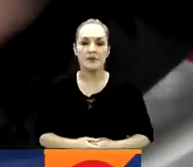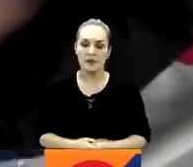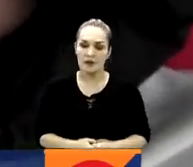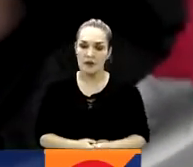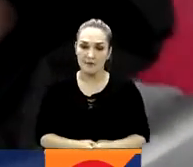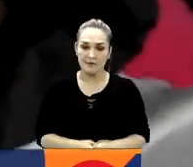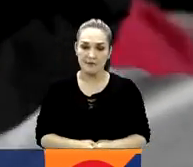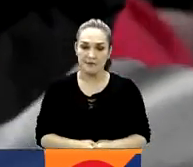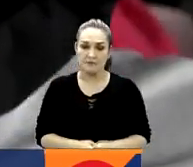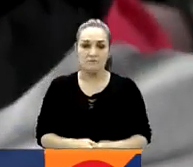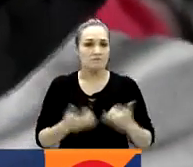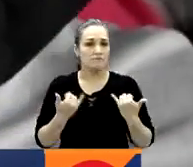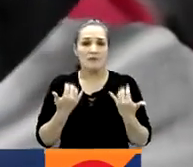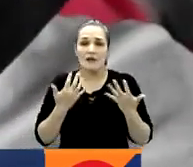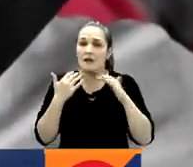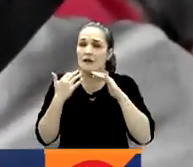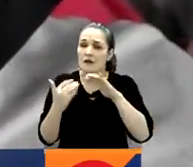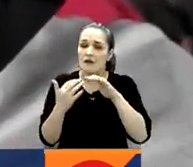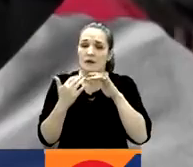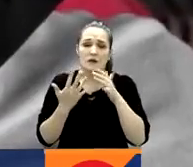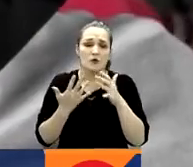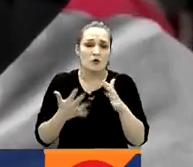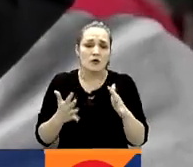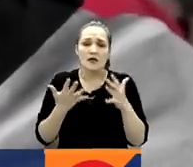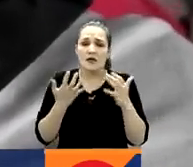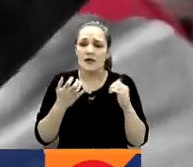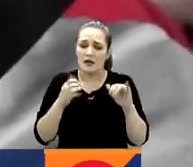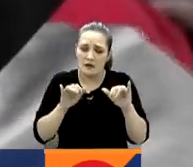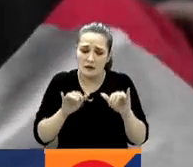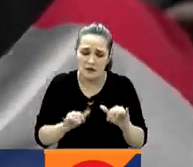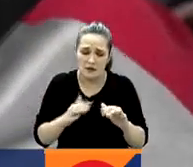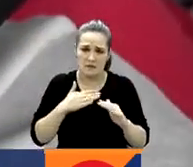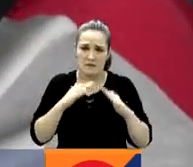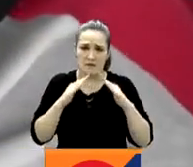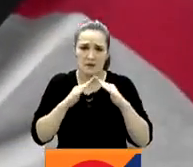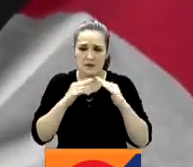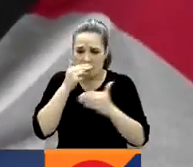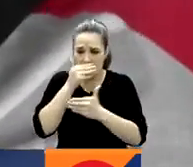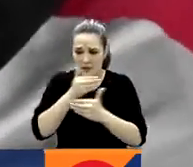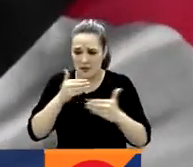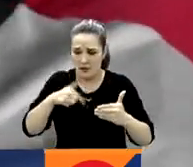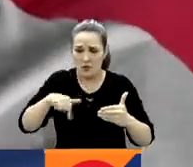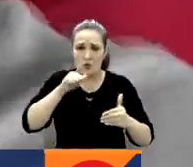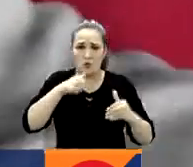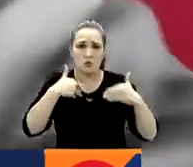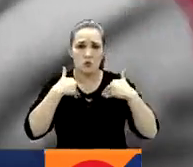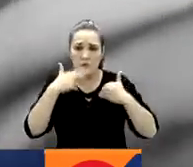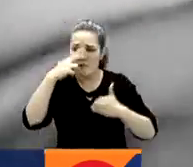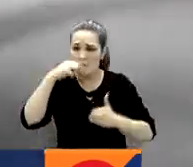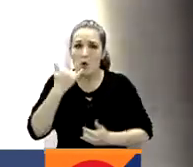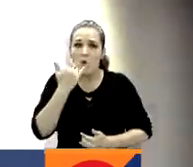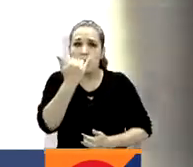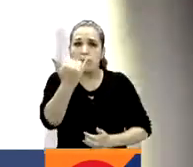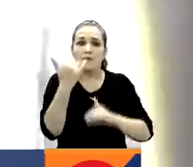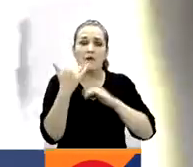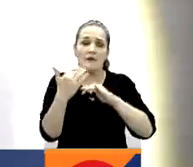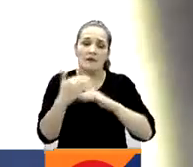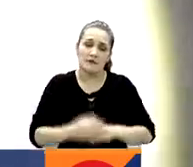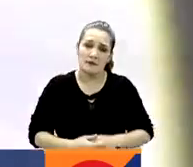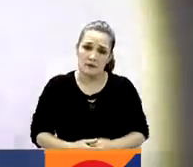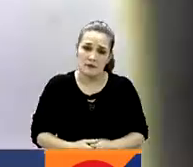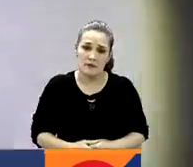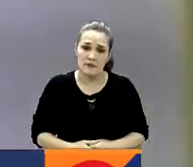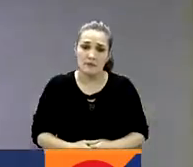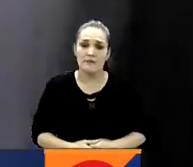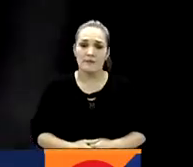Queremos la paz, no queremos la guerra. Queremos liberar a nuestros hijos. Los niños están muriendo. Mis hijos están allá en la guerra. Sumy,